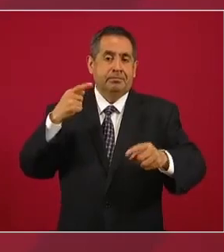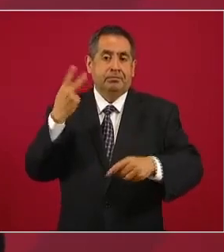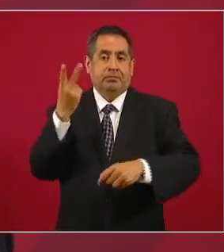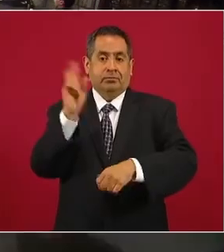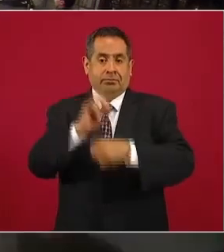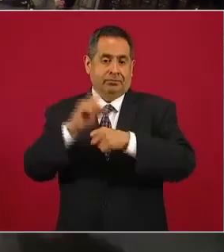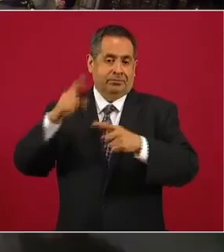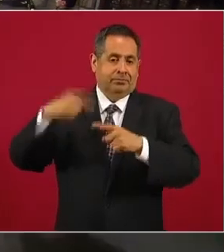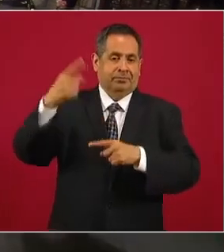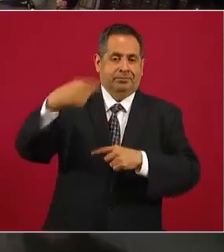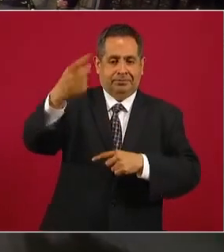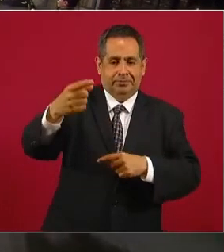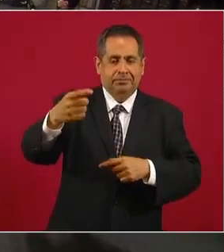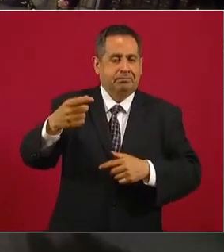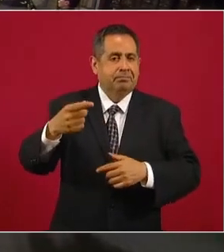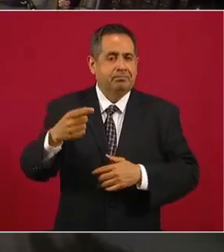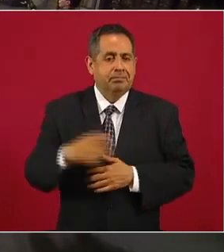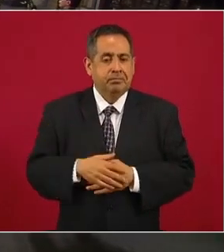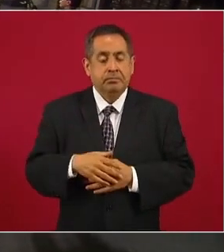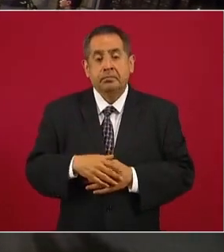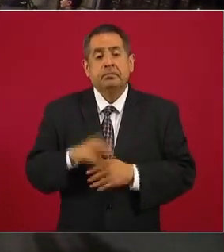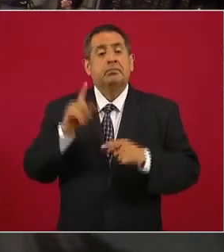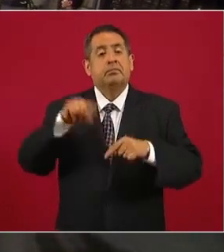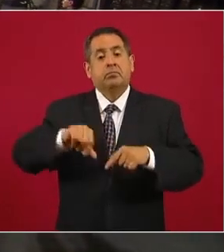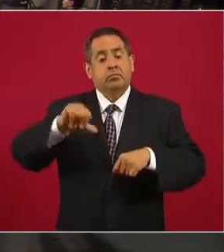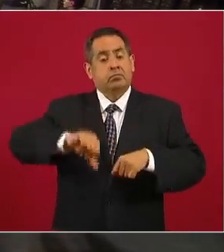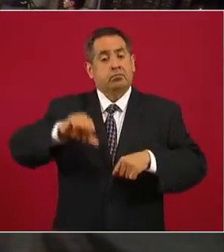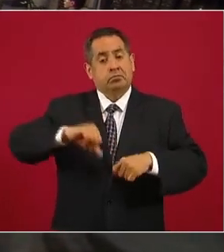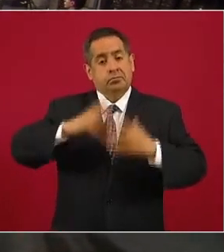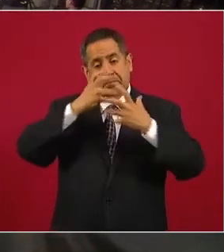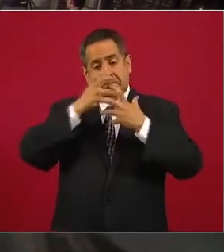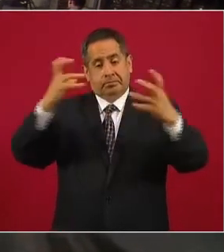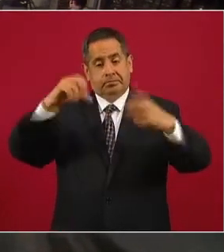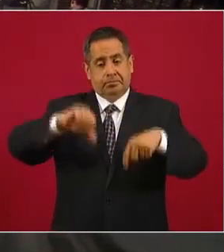mañana, el grito hoy,